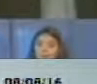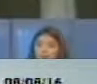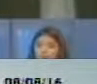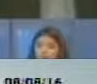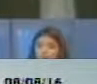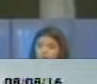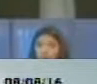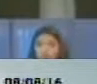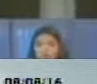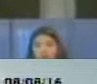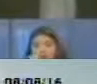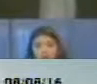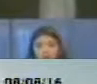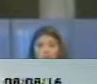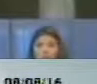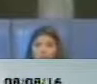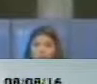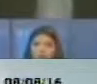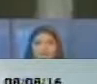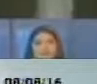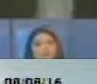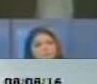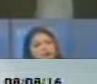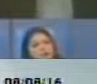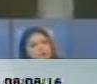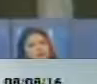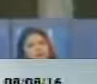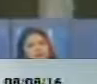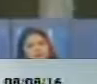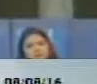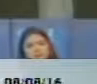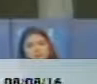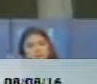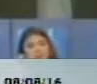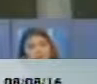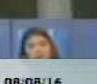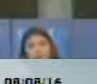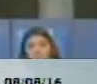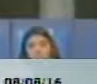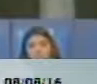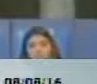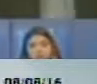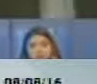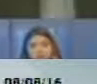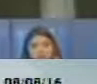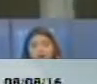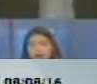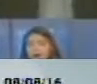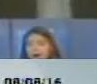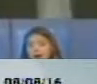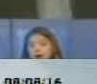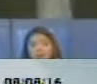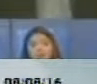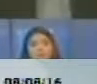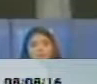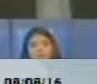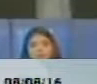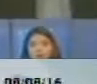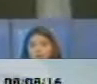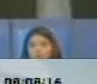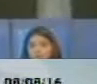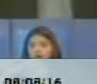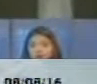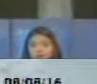de nuestro pueblo. También analizamos la agenda semanal de cada uno de los ministerios que integran